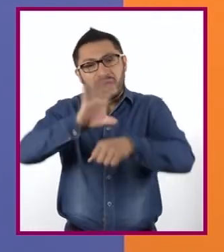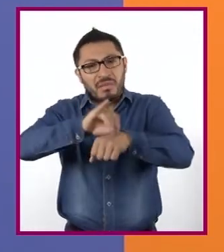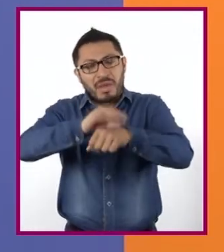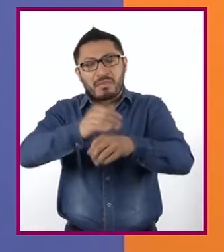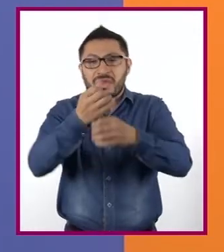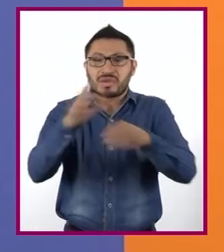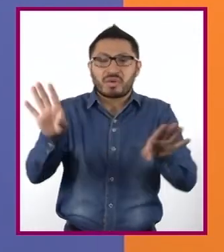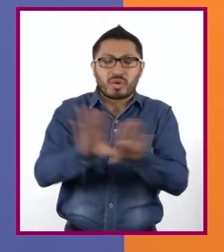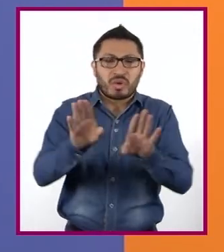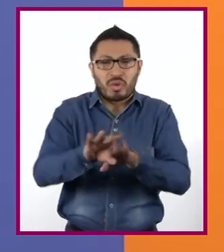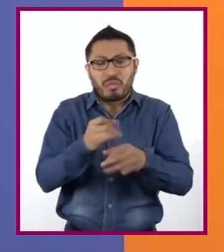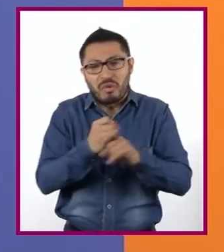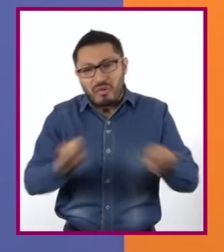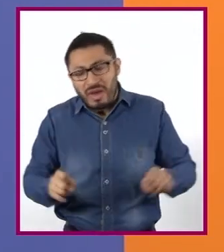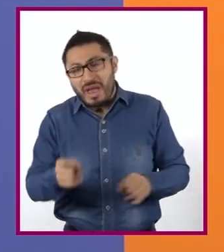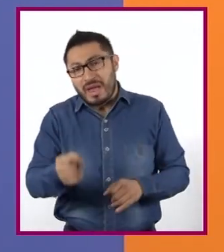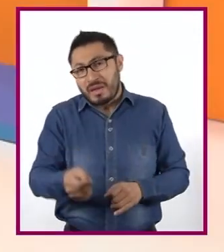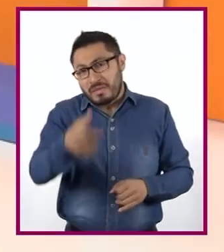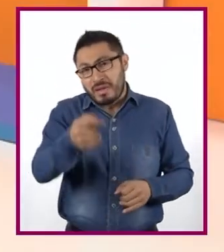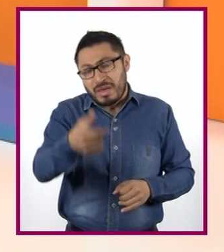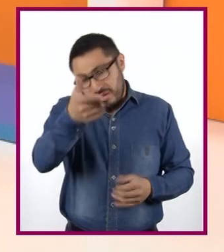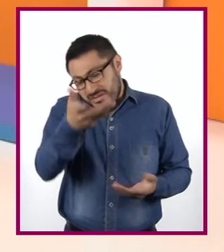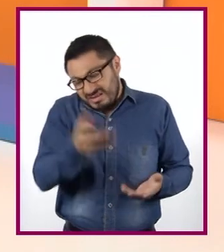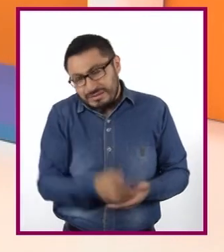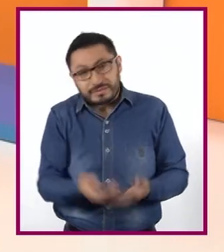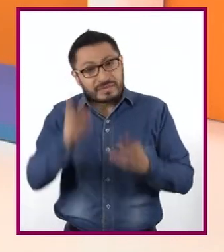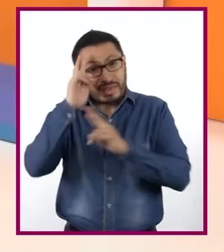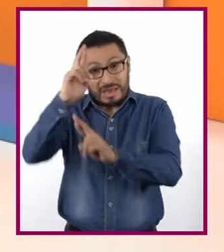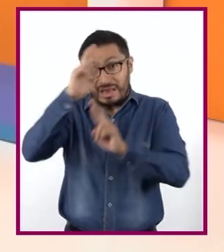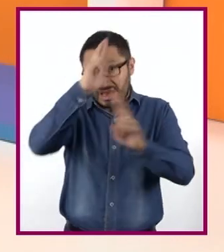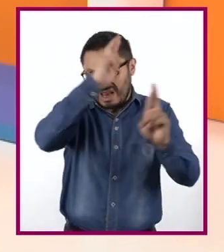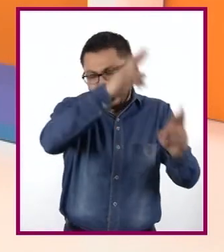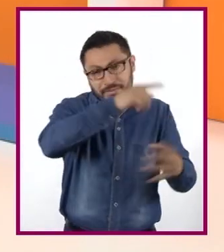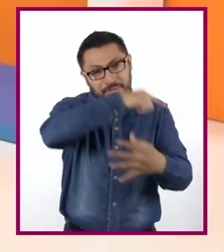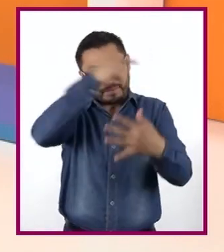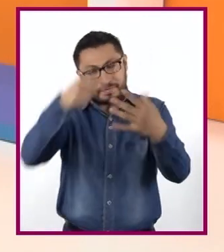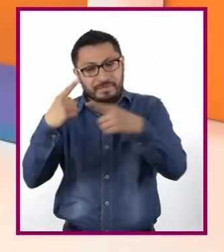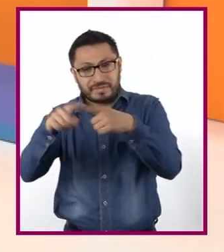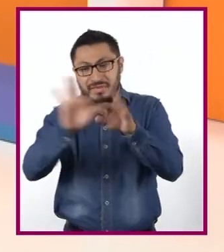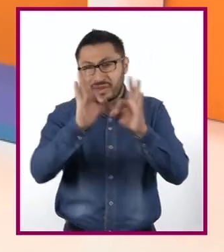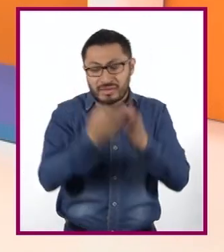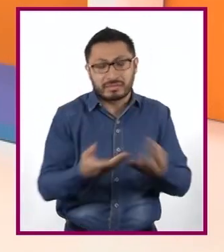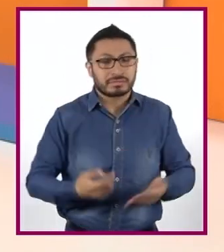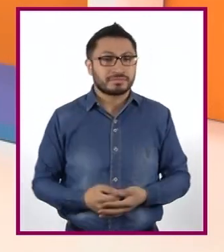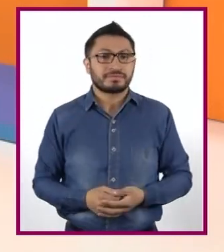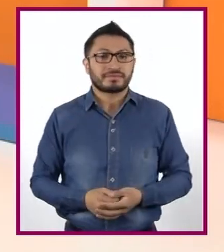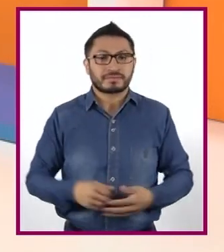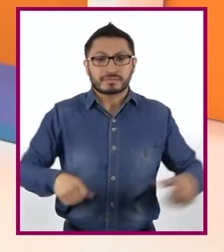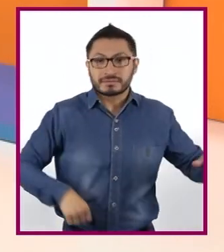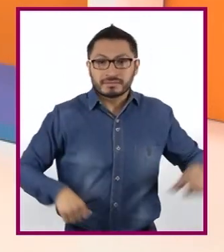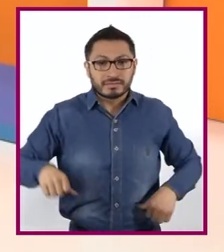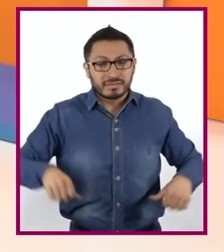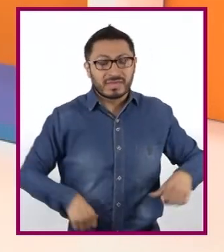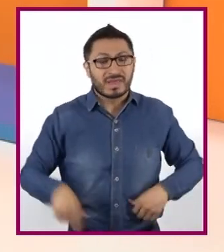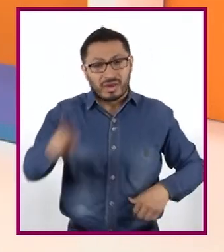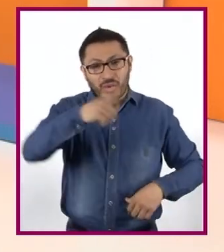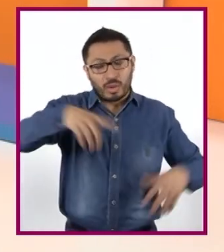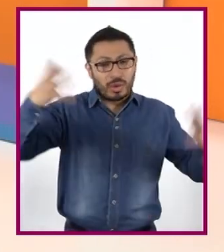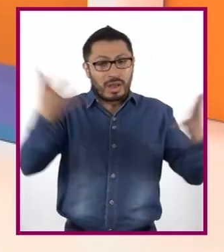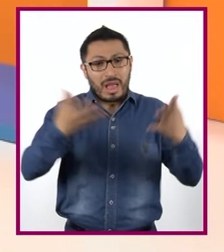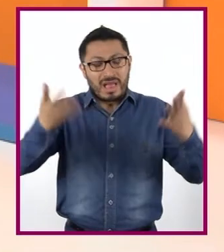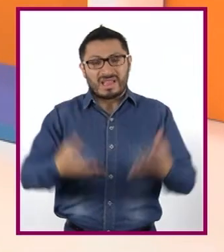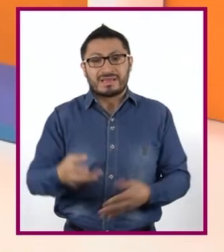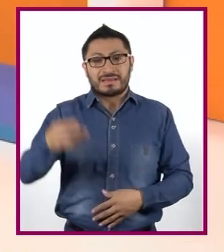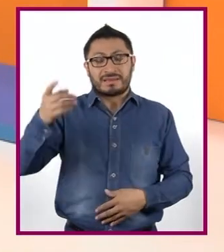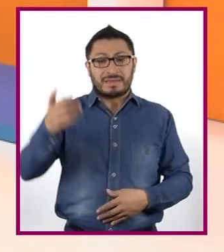y ofrecer respeto de distintas maneras. Las actividades a las que se dedican más tiempo implican el ejercicio de